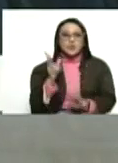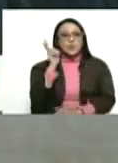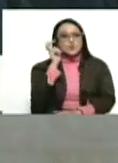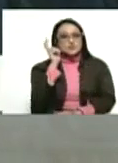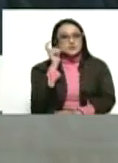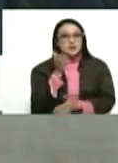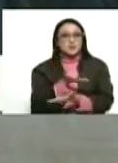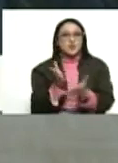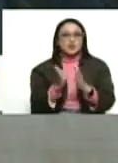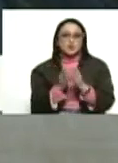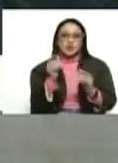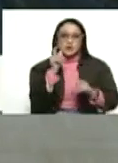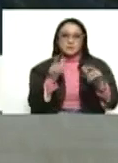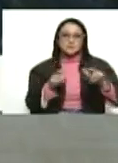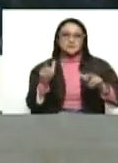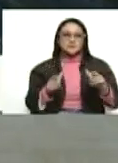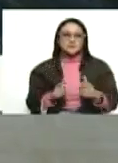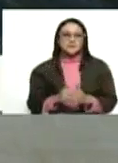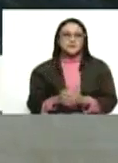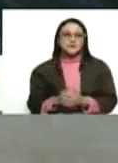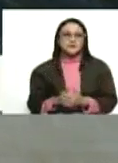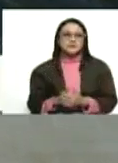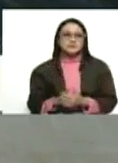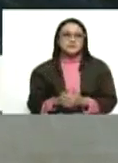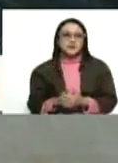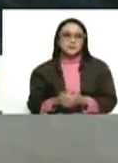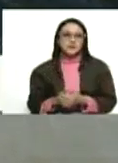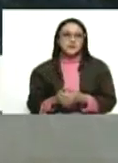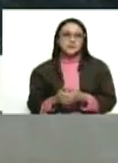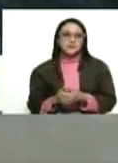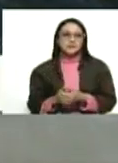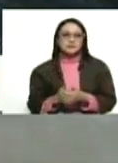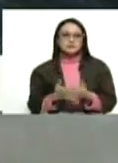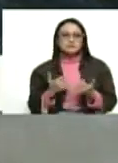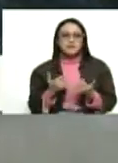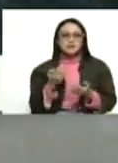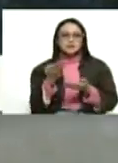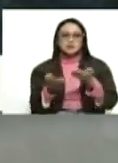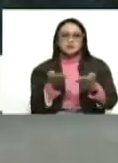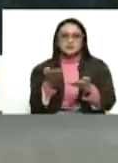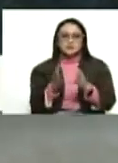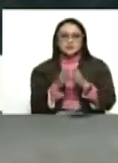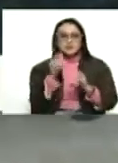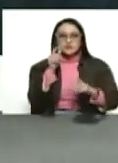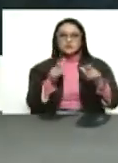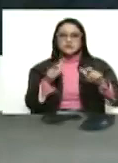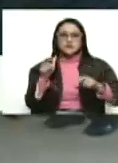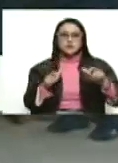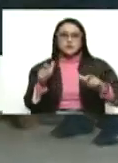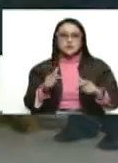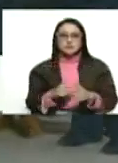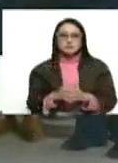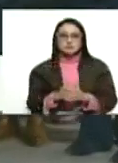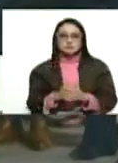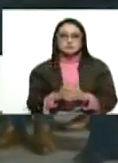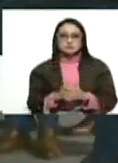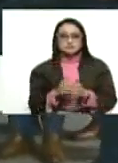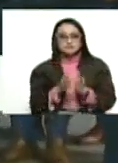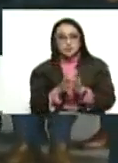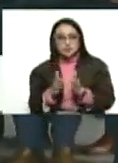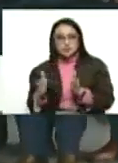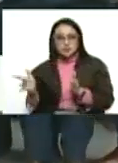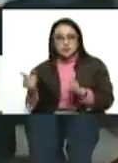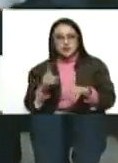la sociedad Y ante los las solicitudes de la sociedad de extender El lapso